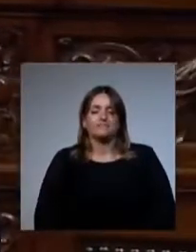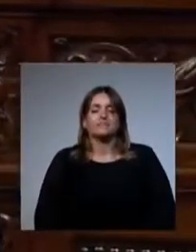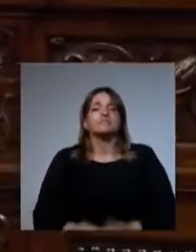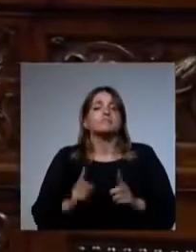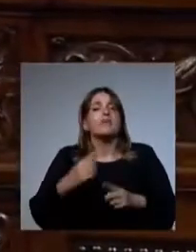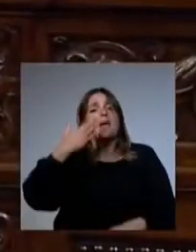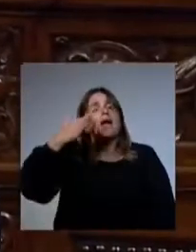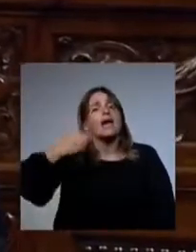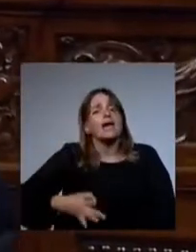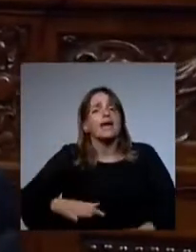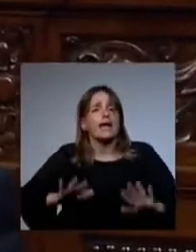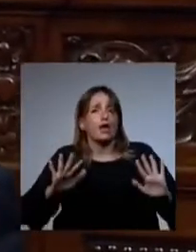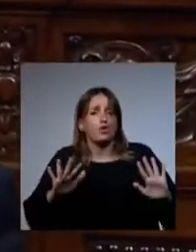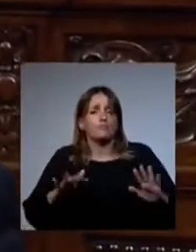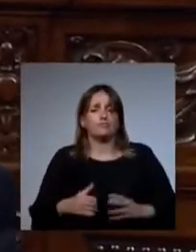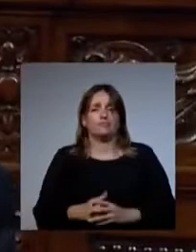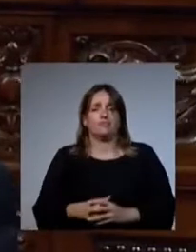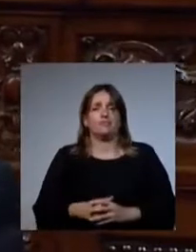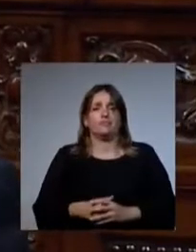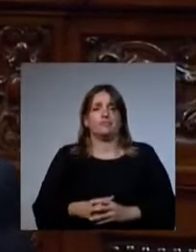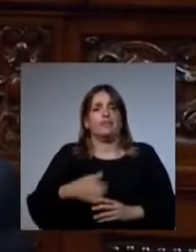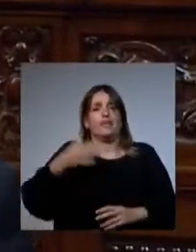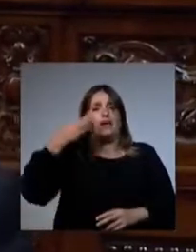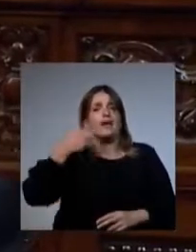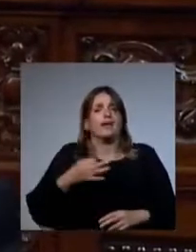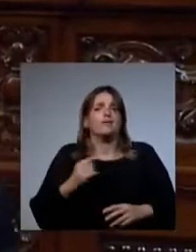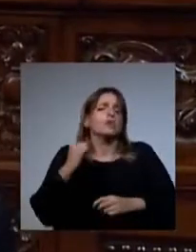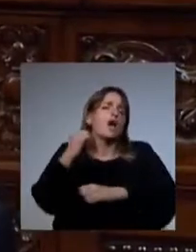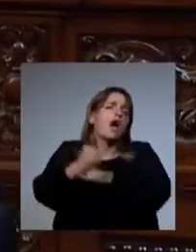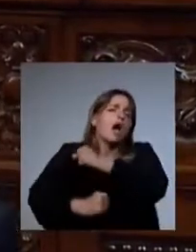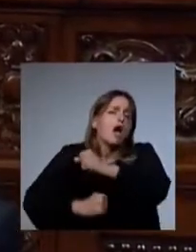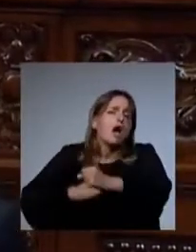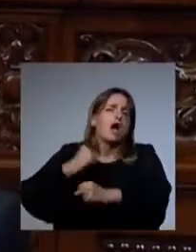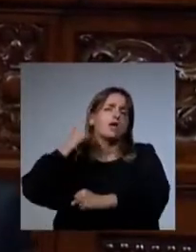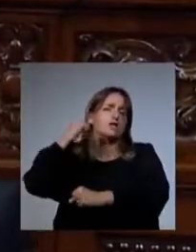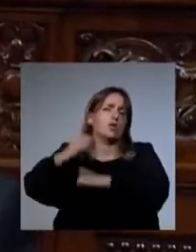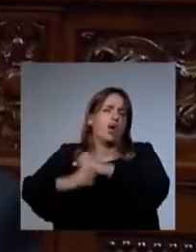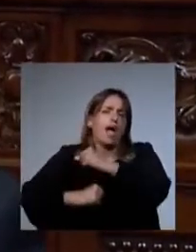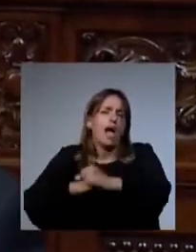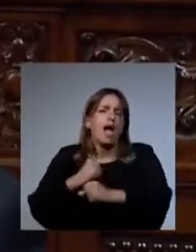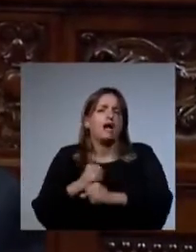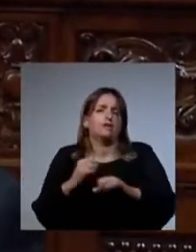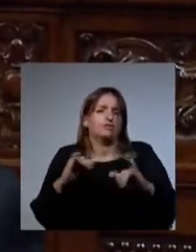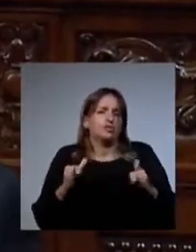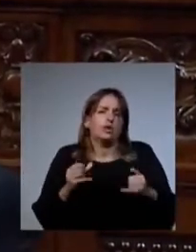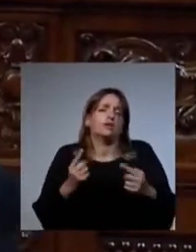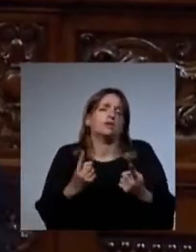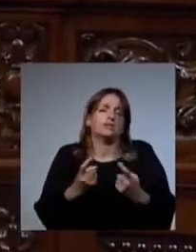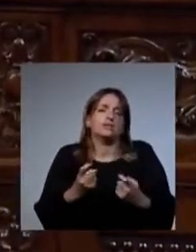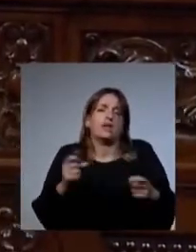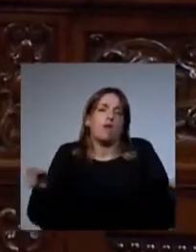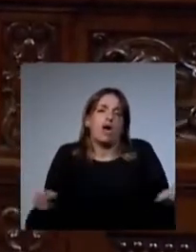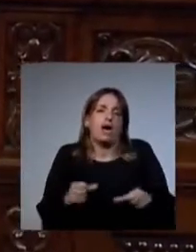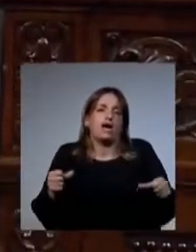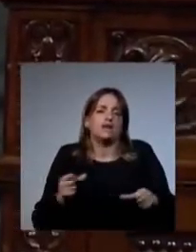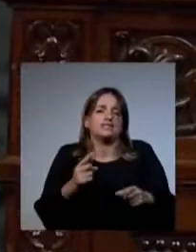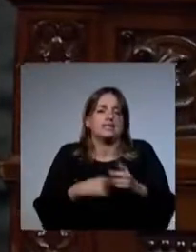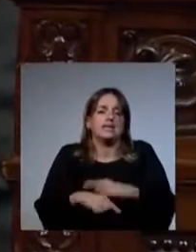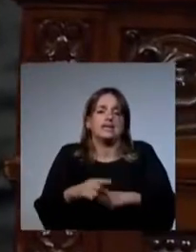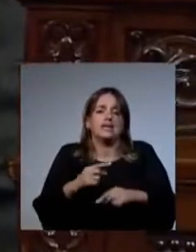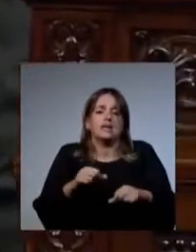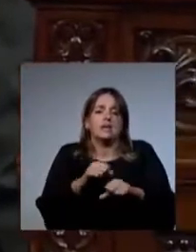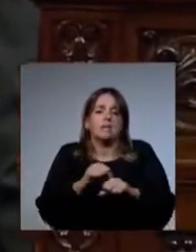Creo en ser algo que hace muchos años debimos de ponerlo en práctica, que es la